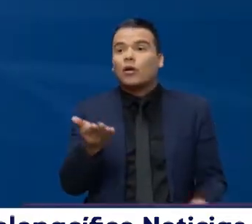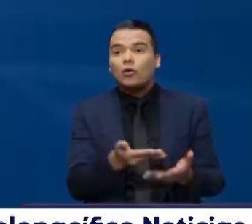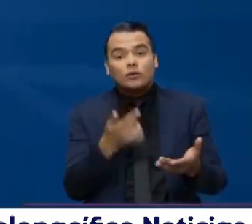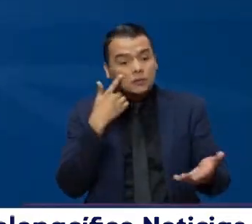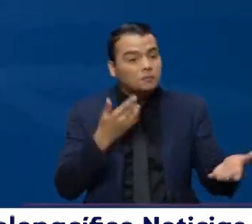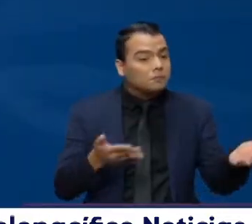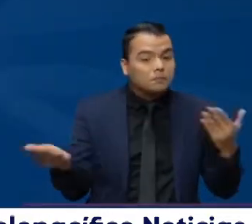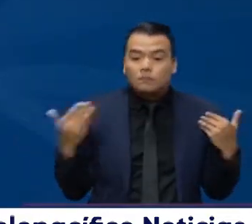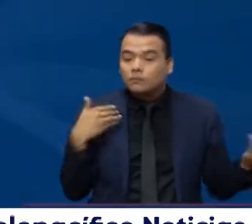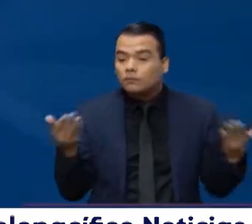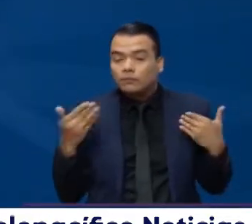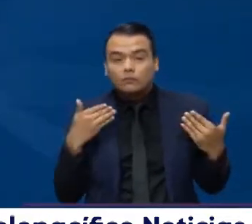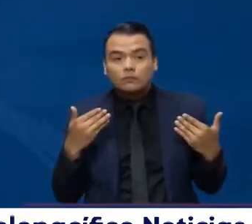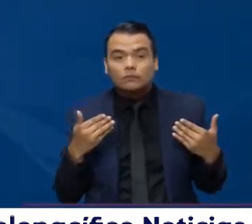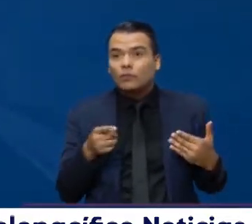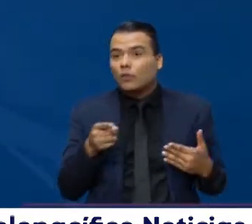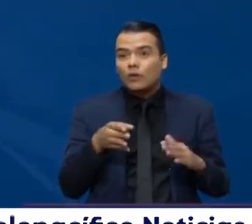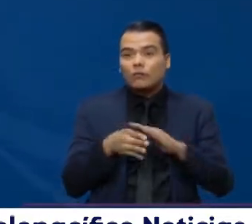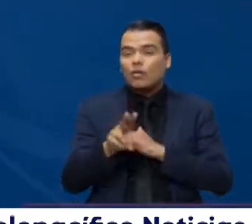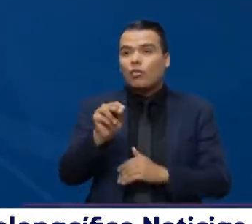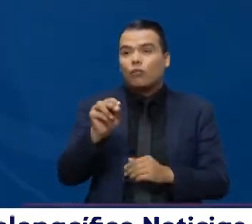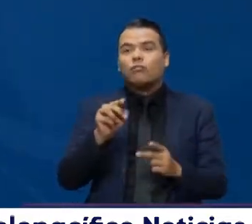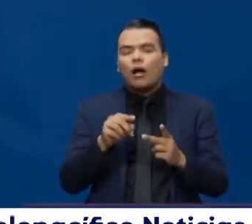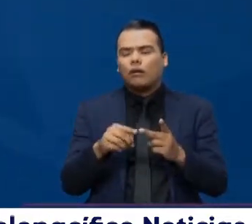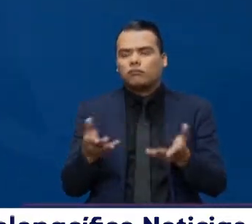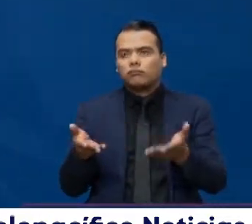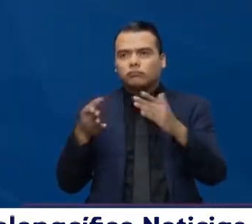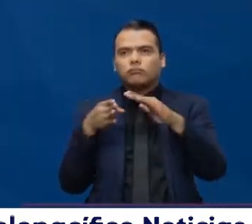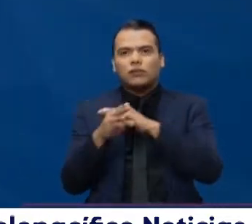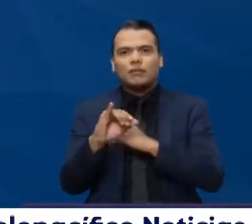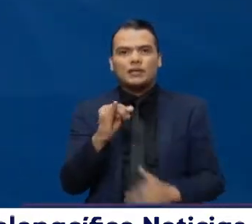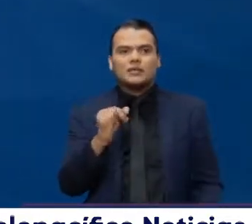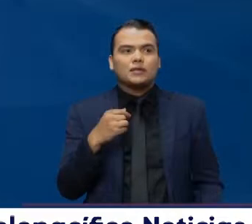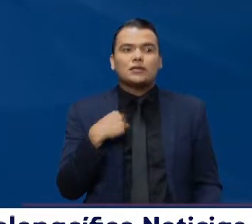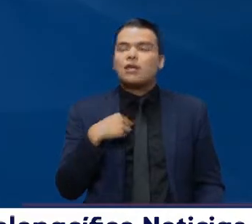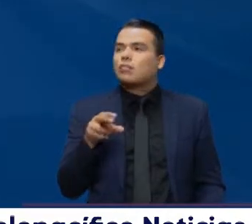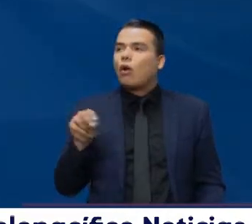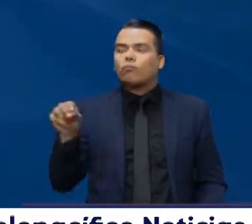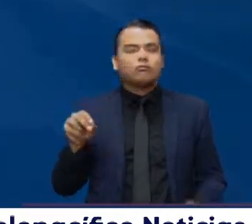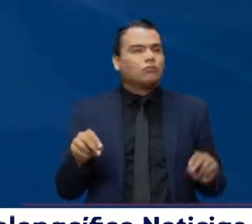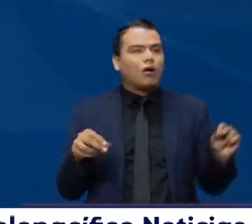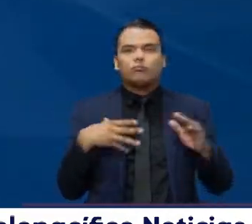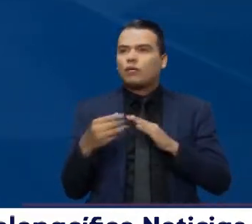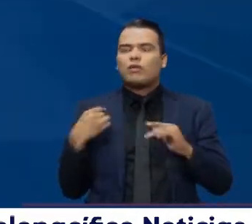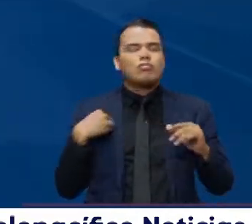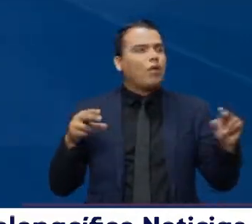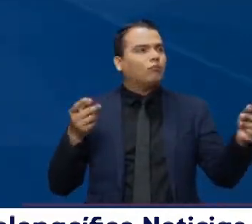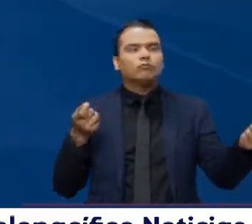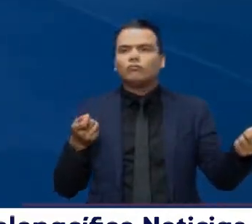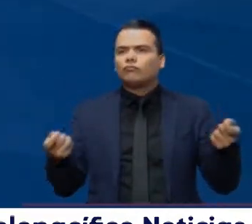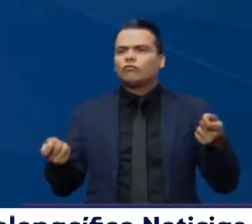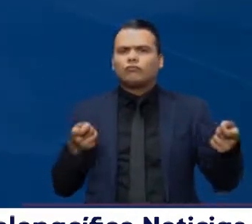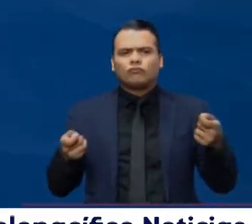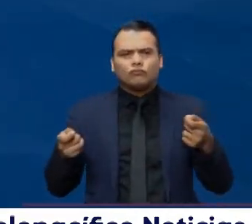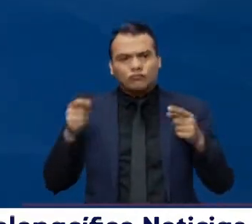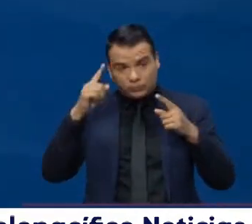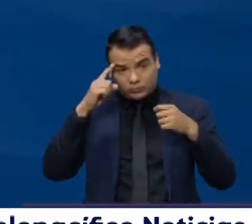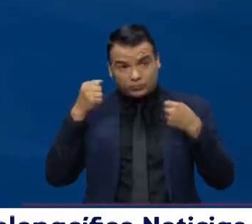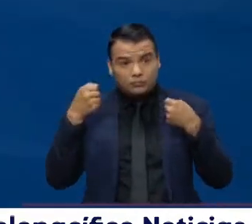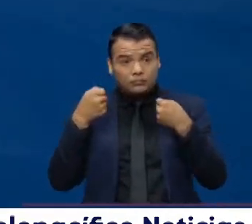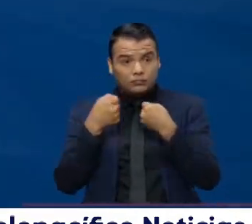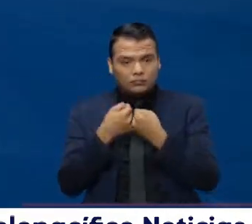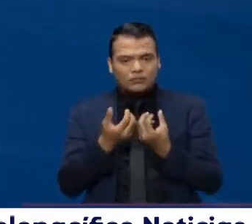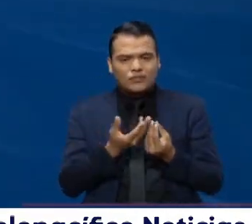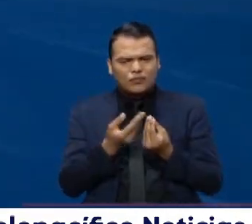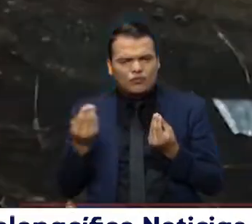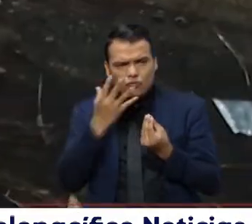pertenencias, autorizaban o negaban el ingreso de las personas a los barrios que ellos controlaban, aliándose además con